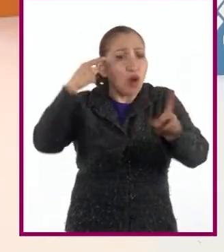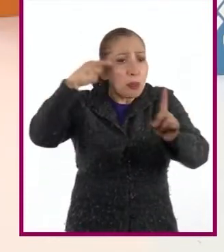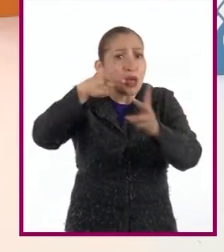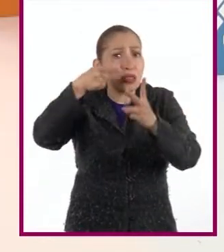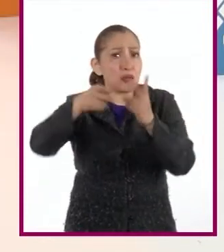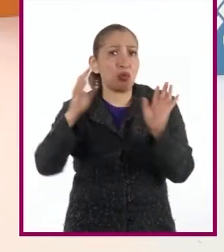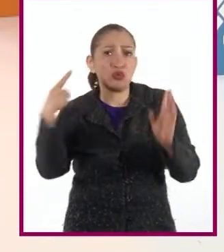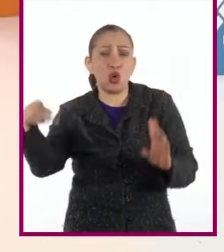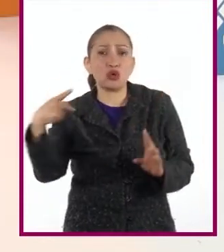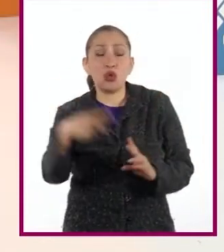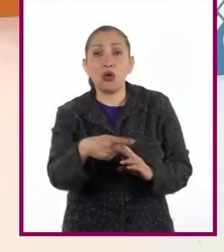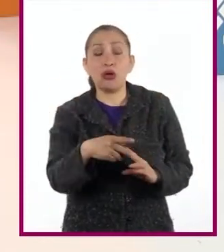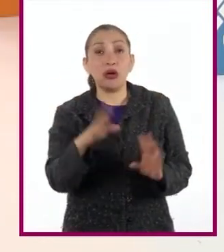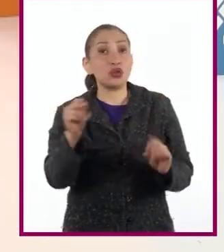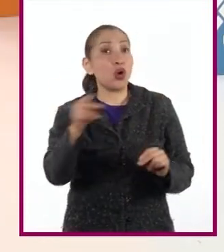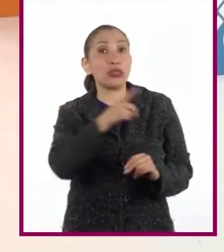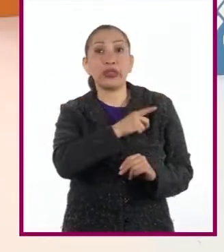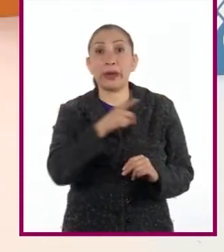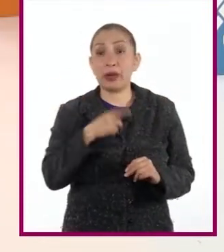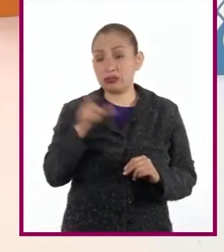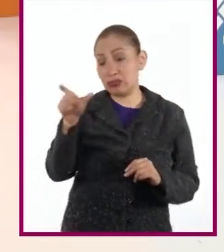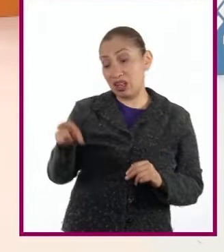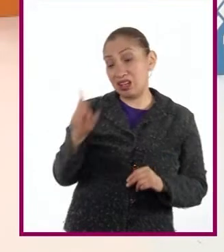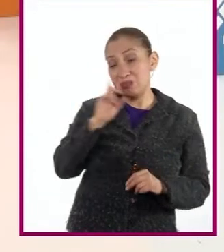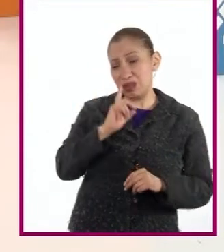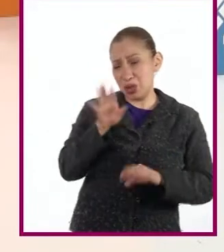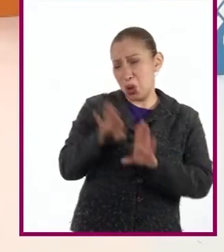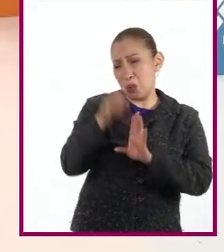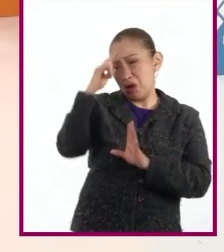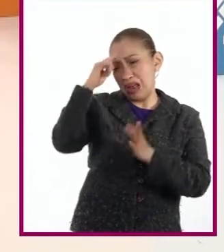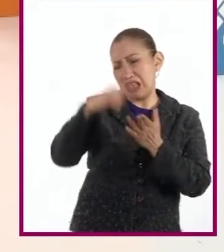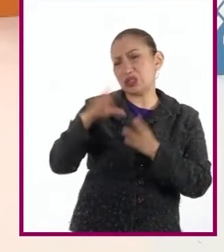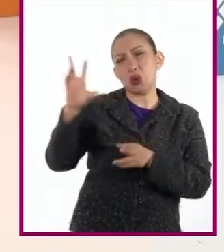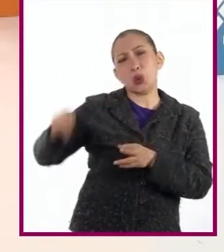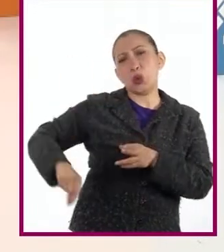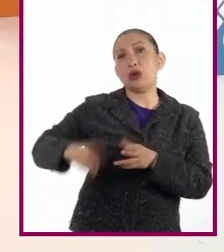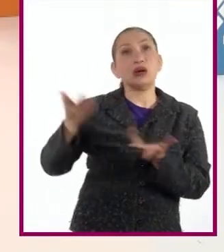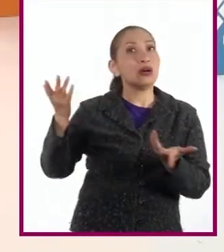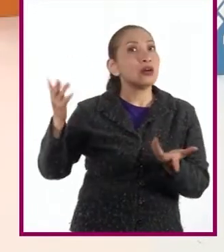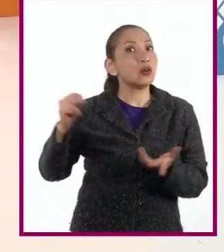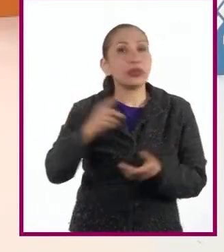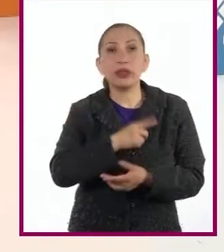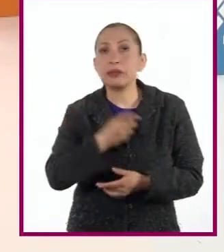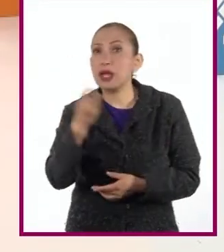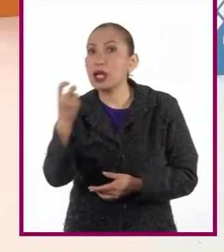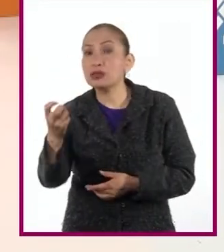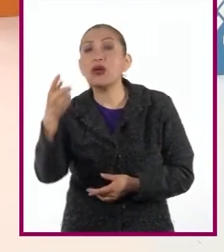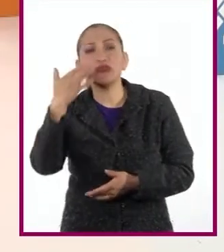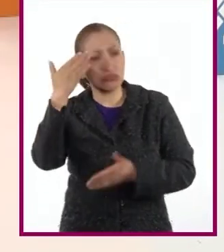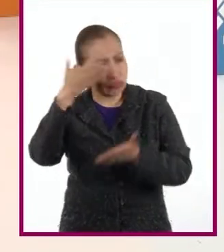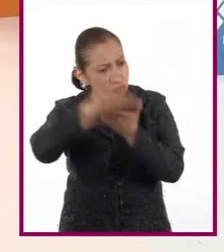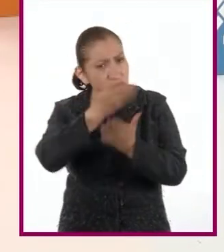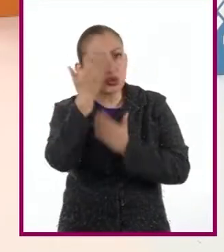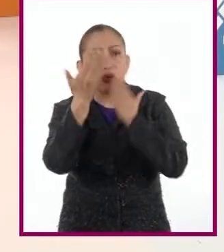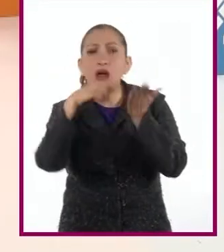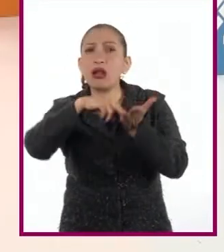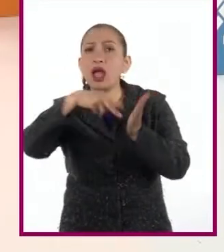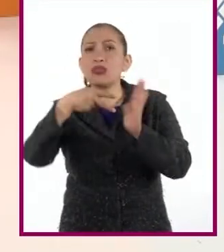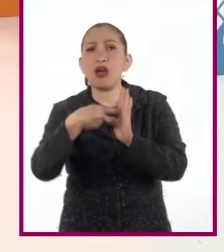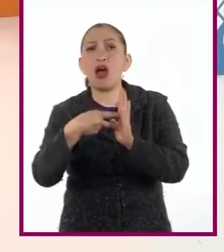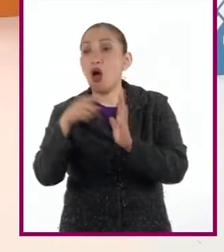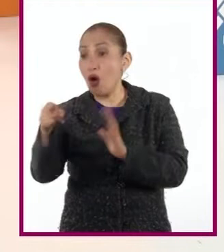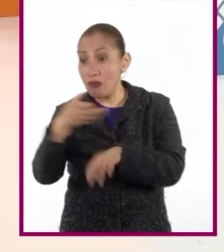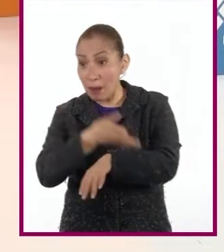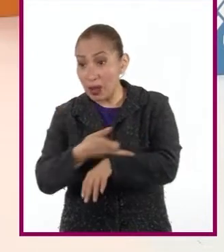objetivos. En ningún caso, por el hecho de ser mujer, debe impedírsele que estudie una ingeniería o porque ya tenga